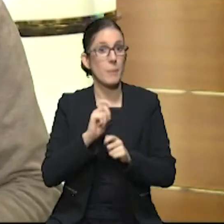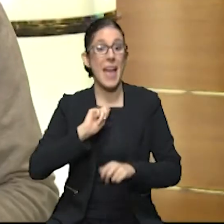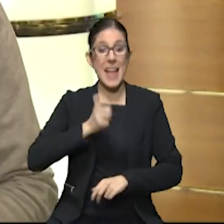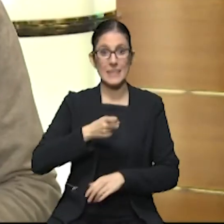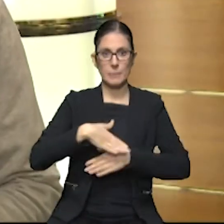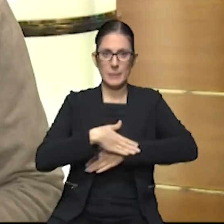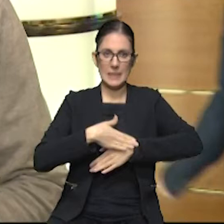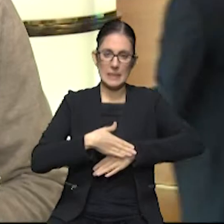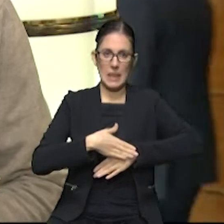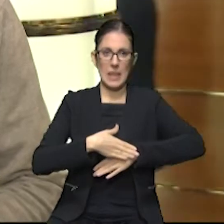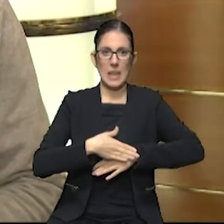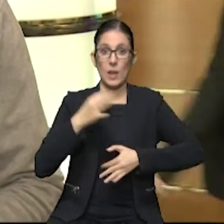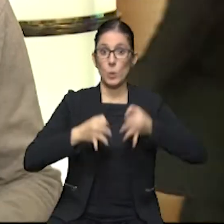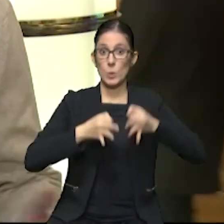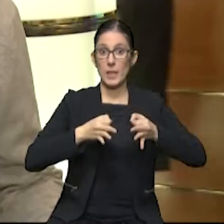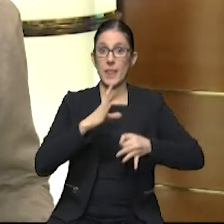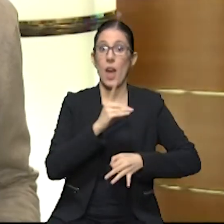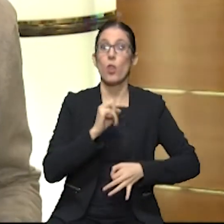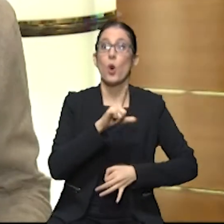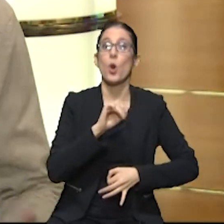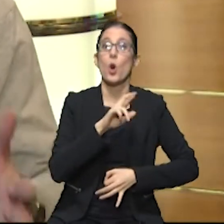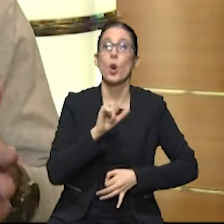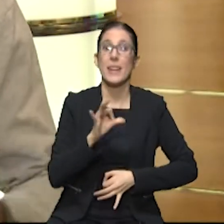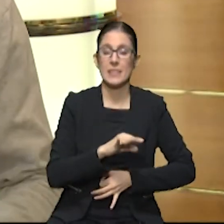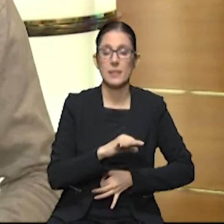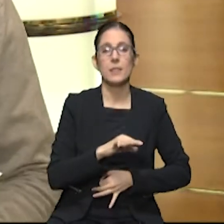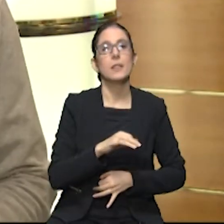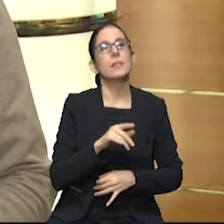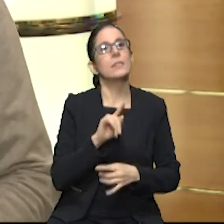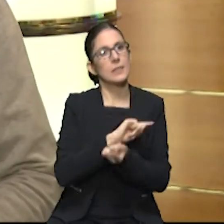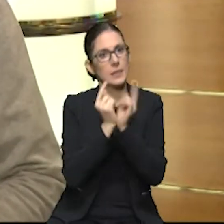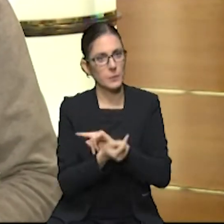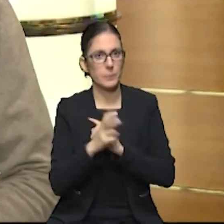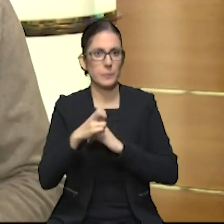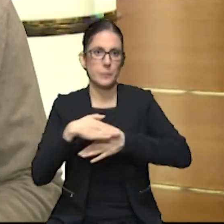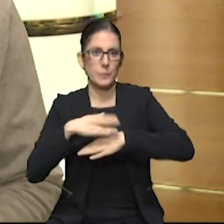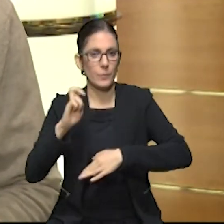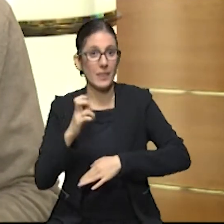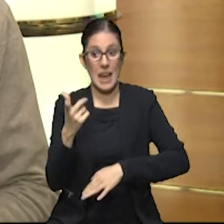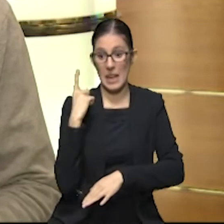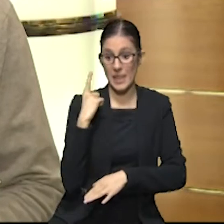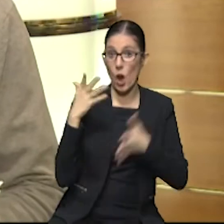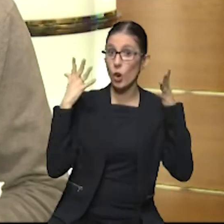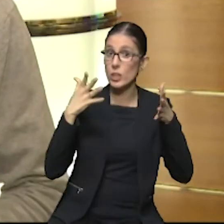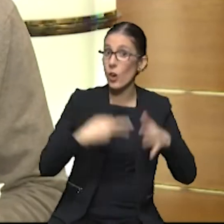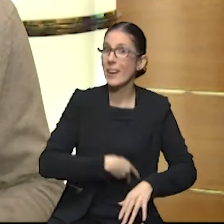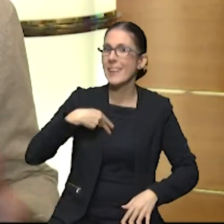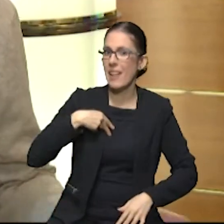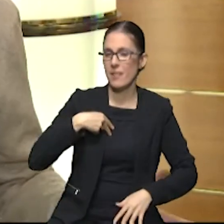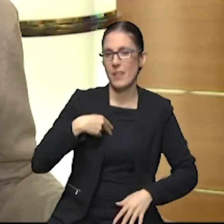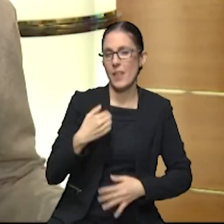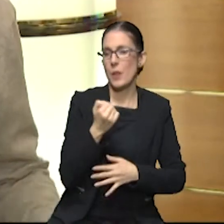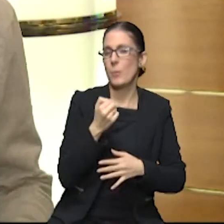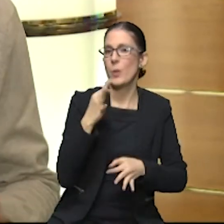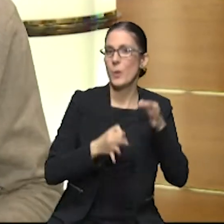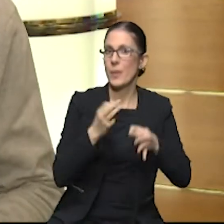Justicia Dolores Delgado para la Fiscalía General del Estado, que ratificó ayer el Consejo General del Poder Judicial y, por tanto, según